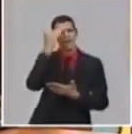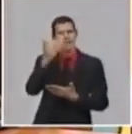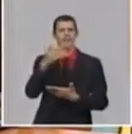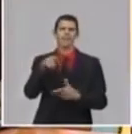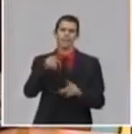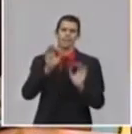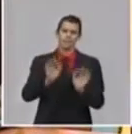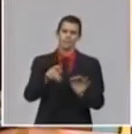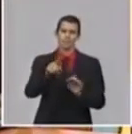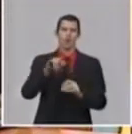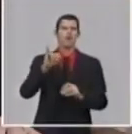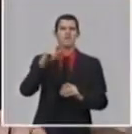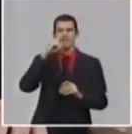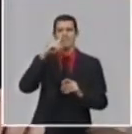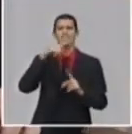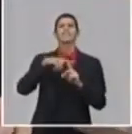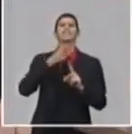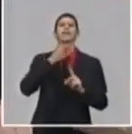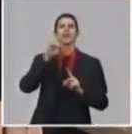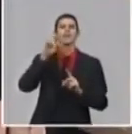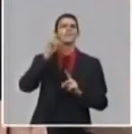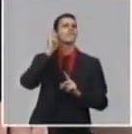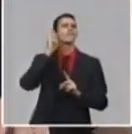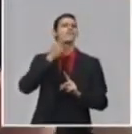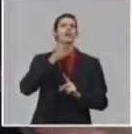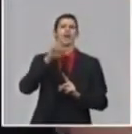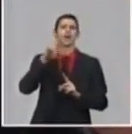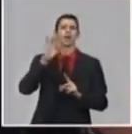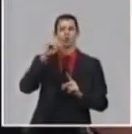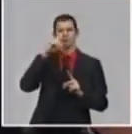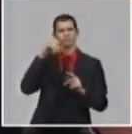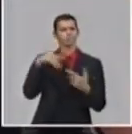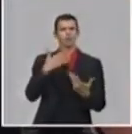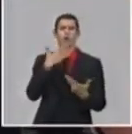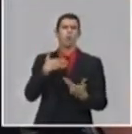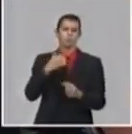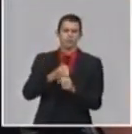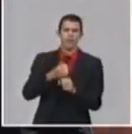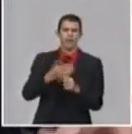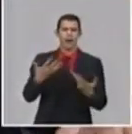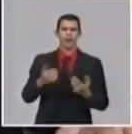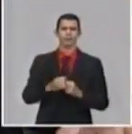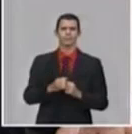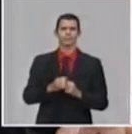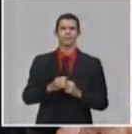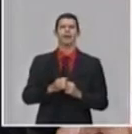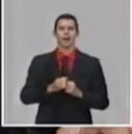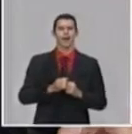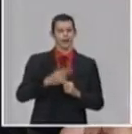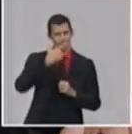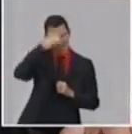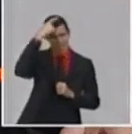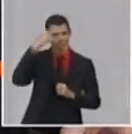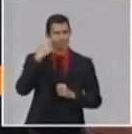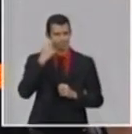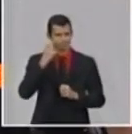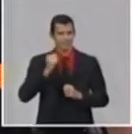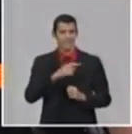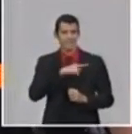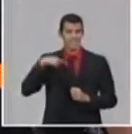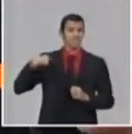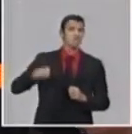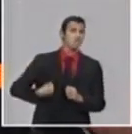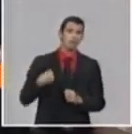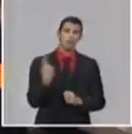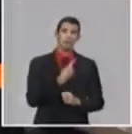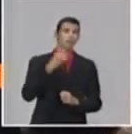los protocolos de actuación en Cuba? Sí, Dandy, bueno, cuando comenzó la epidemia en China, bueno, la